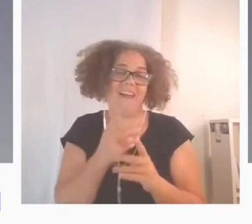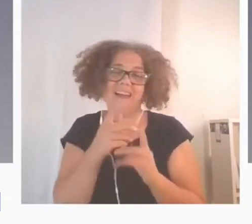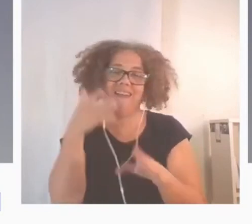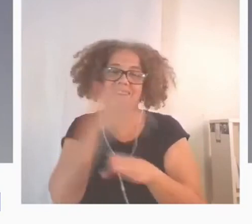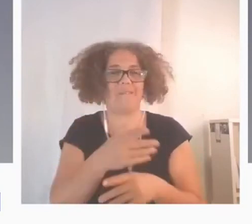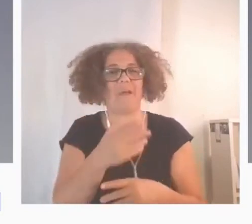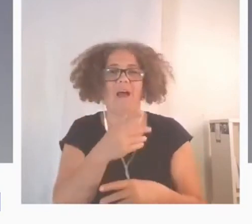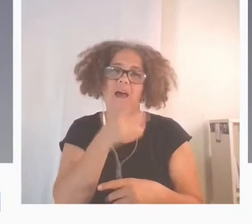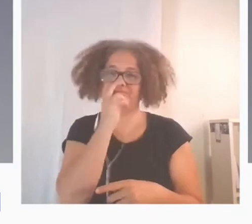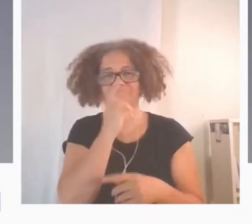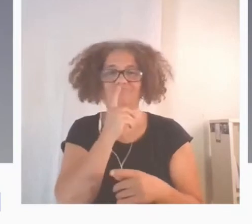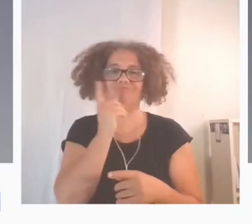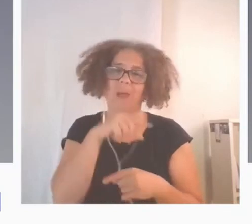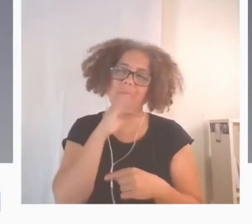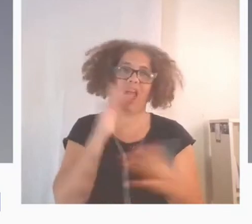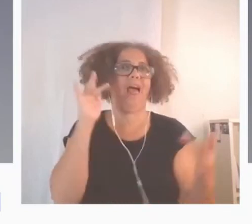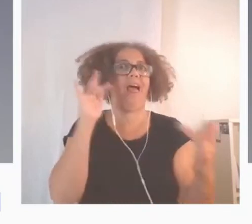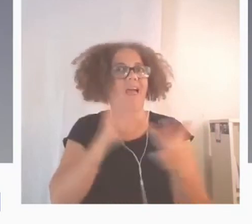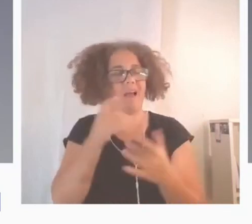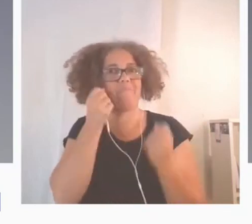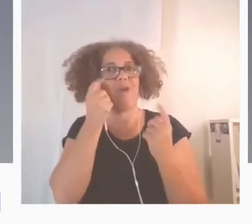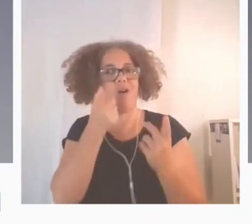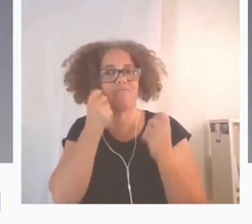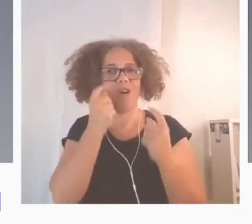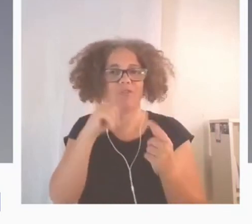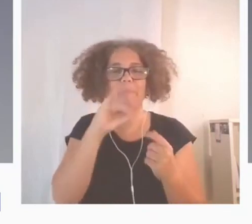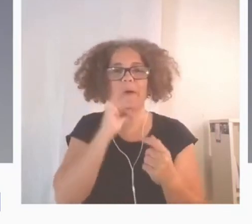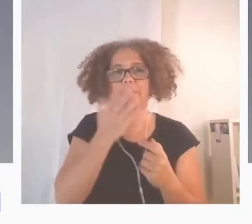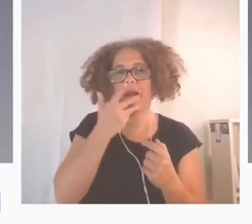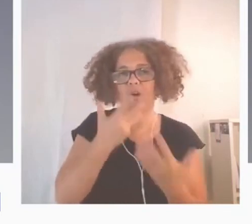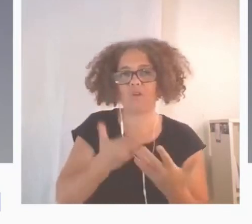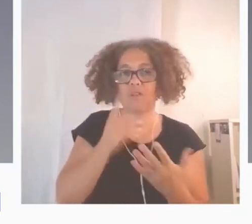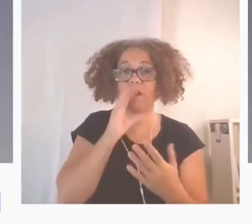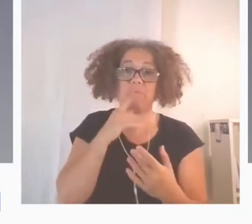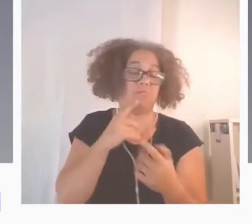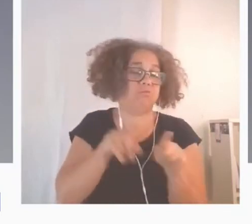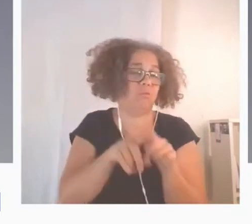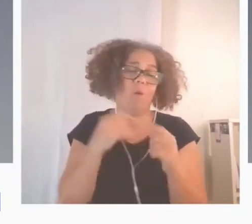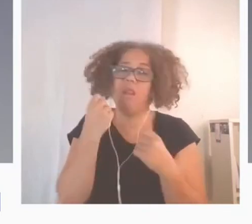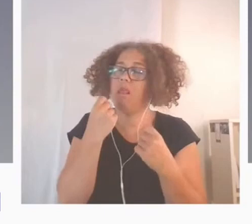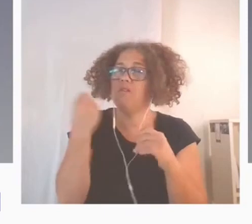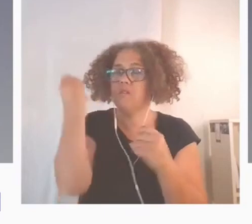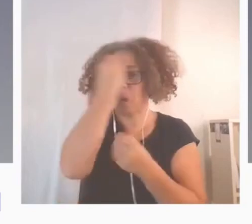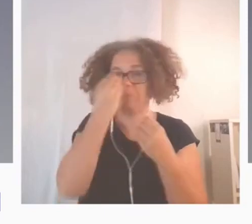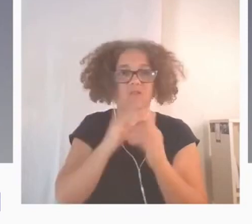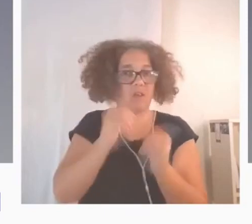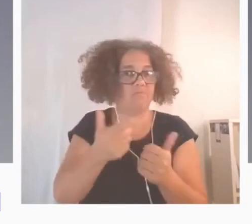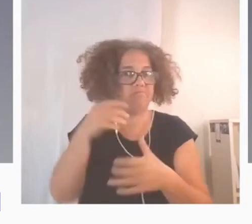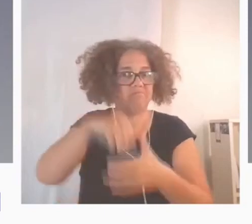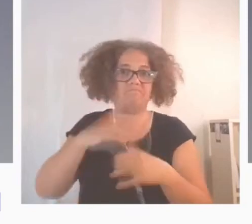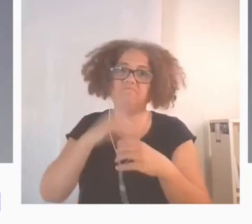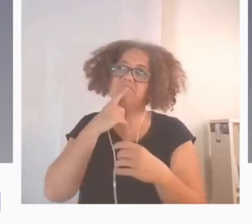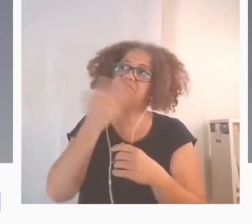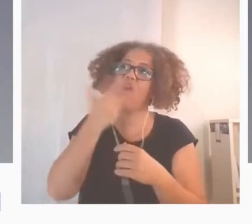estar en este momento, tener la oportunidad de hablar de todo lo que hacemos en Vilanova de Gaia, pero pronto que vosotros estén con nosotros y también dar a conocer un